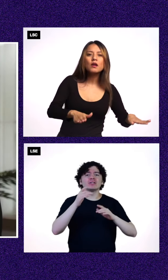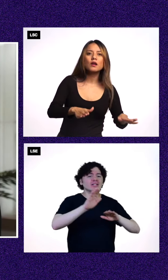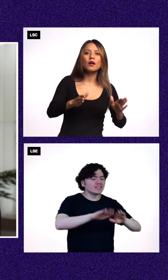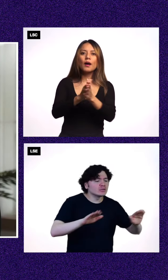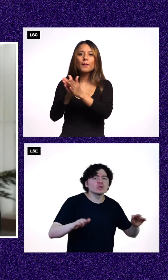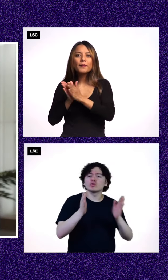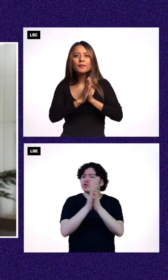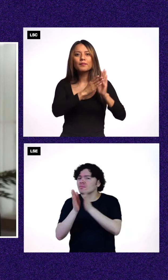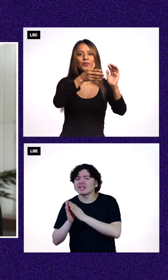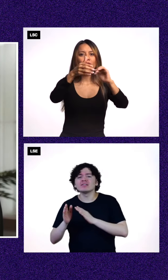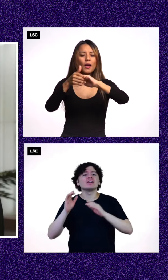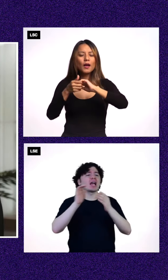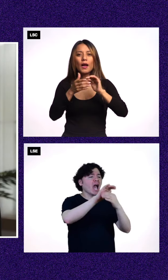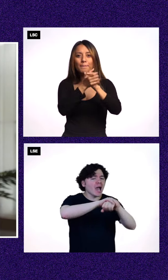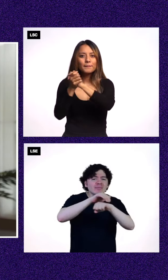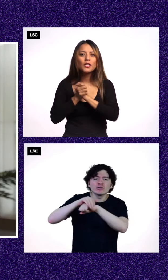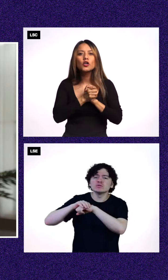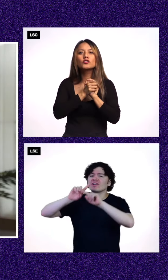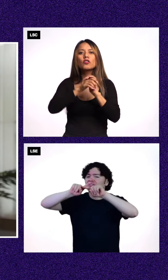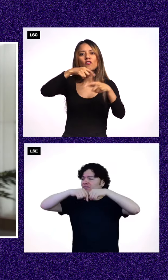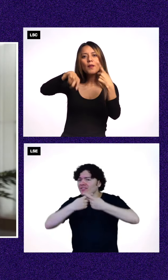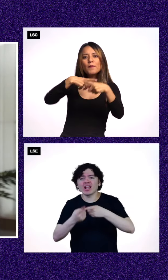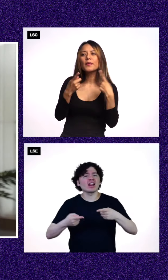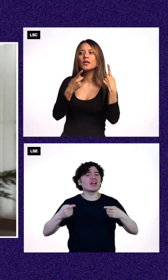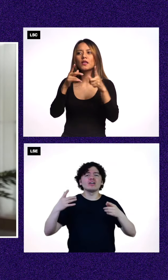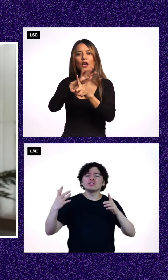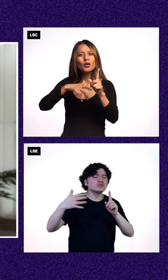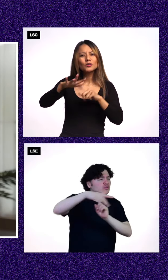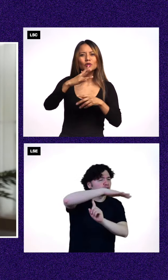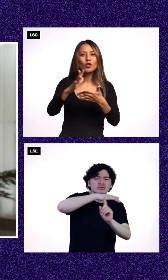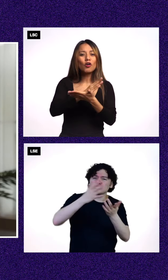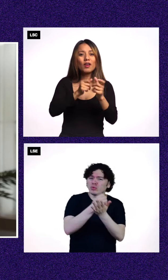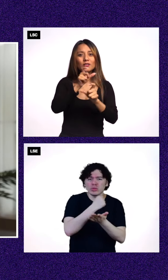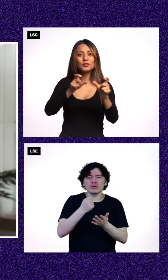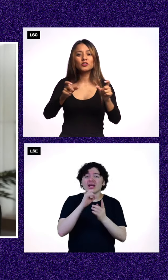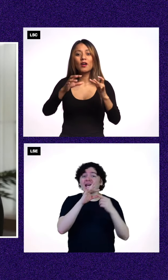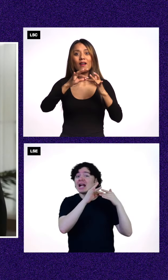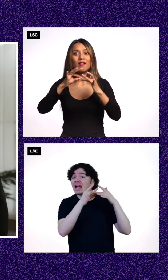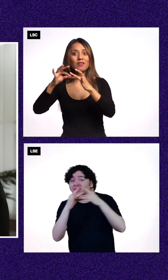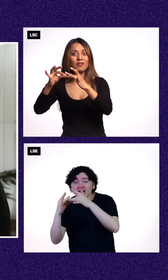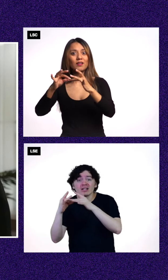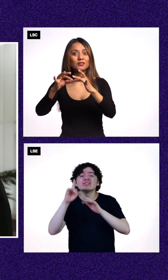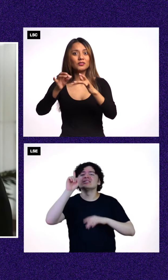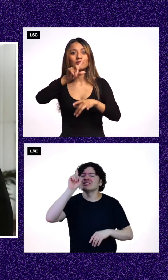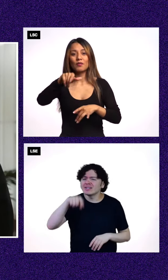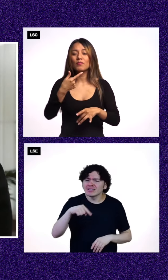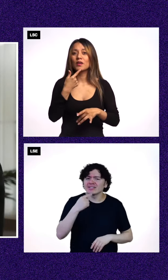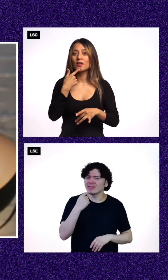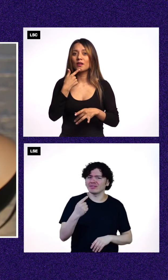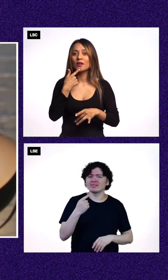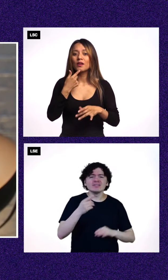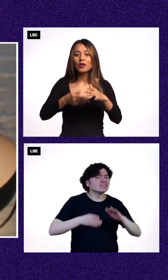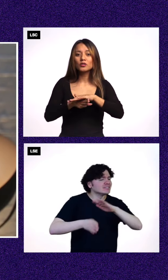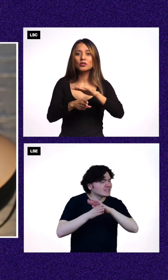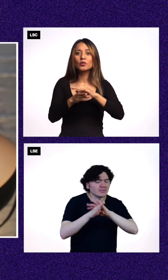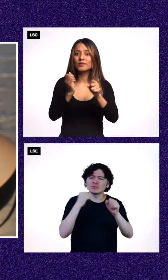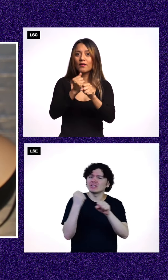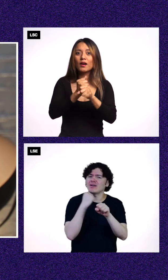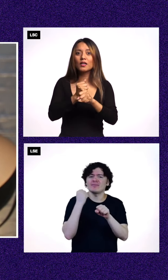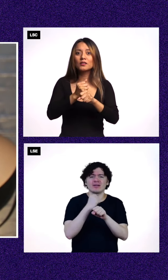amigos, ellos prosperan con el ánimo. Yo creo que las personas que lideráis prosperan con el ánimo. Todo el